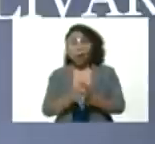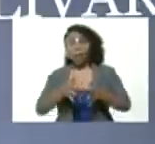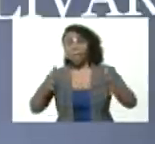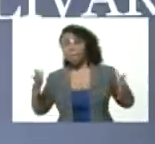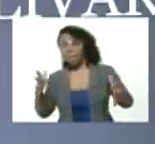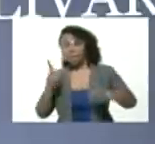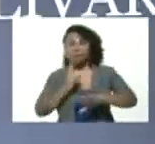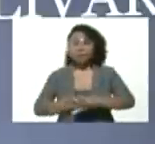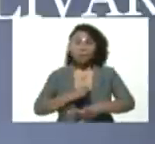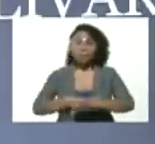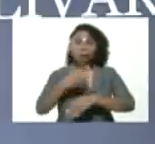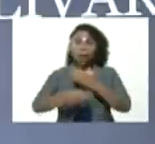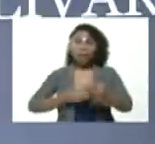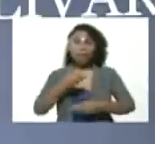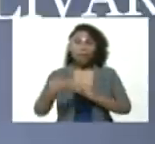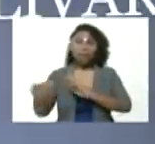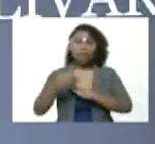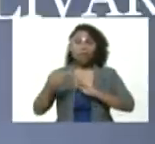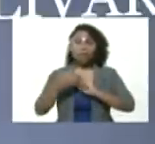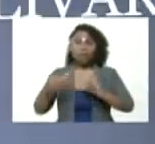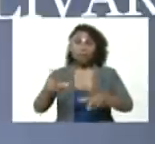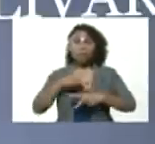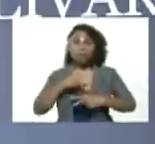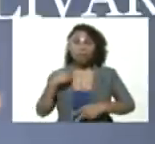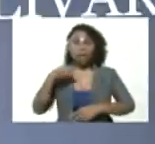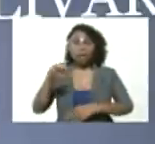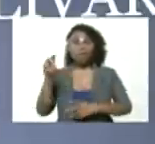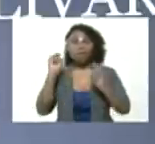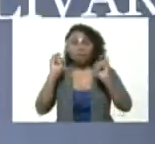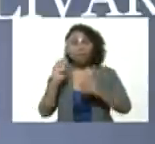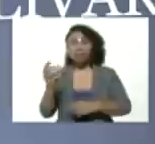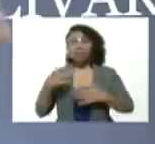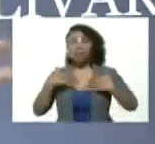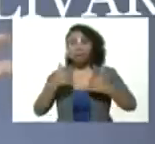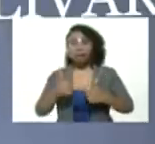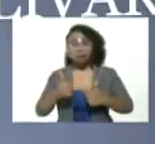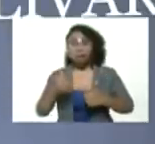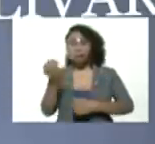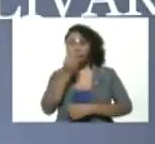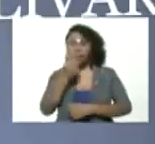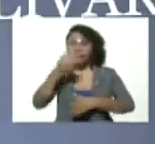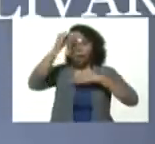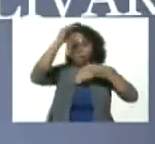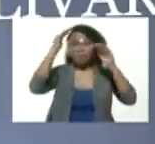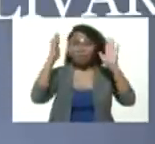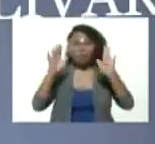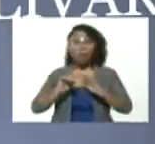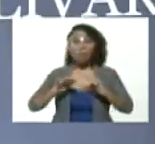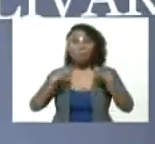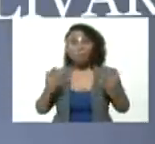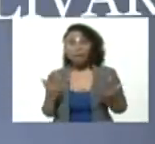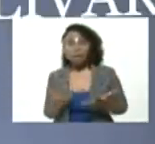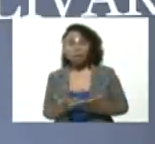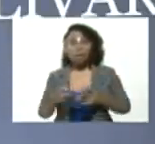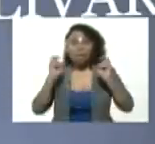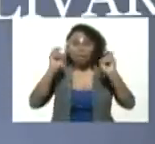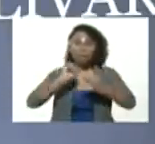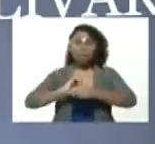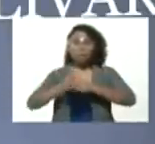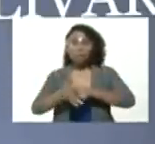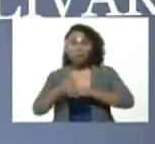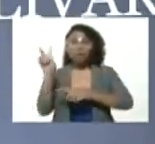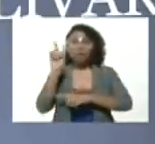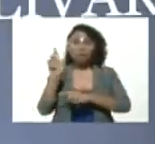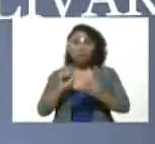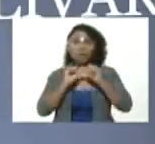cronología de lo que ha sido la afectación en materia de salud, de alimentación, también de atención a la pandemia por la COVID-19, y Venezuela